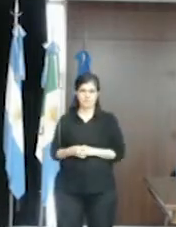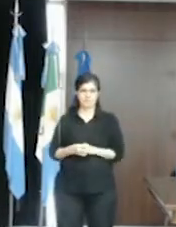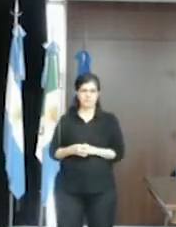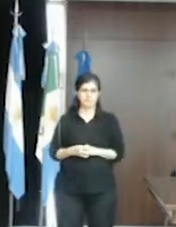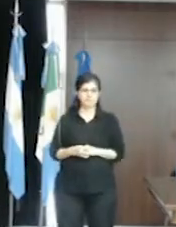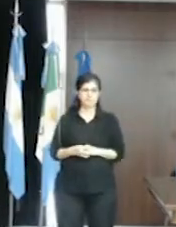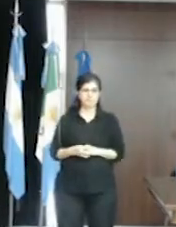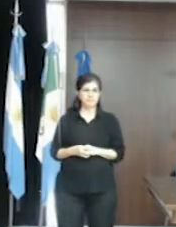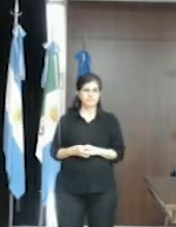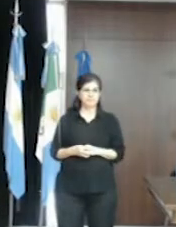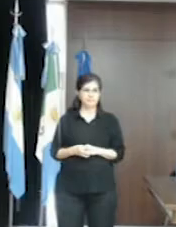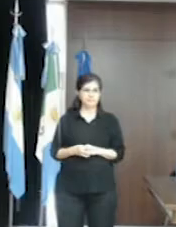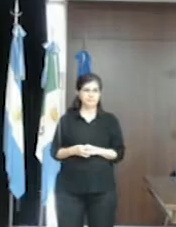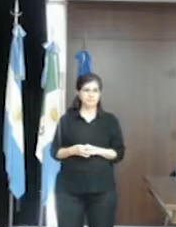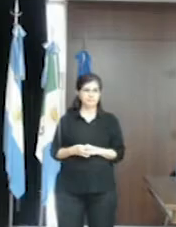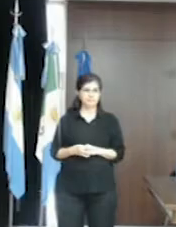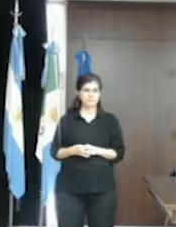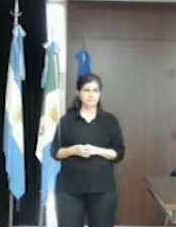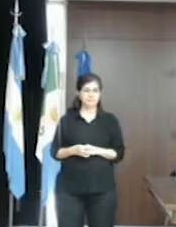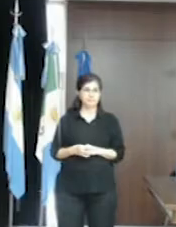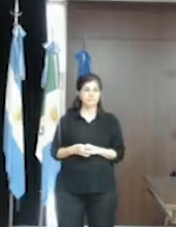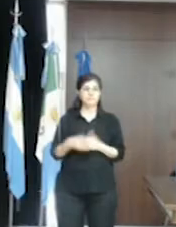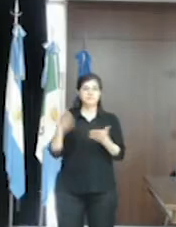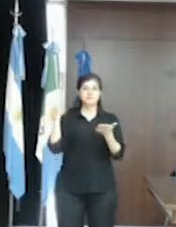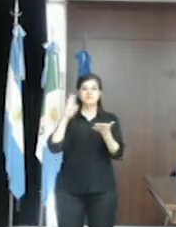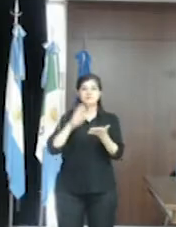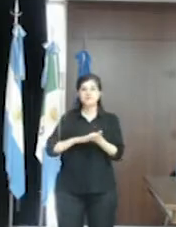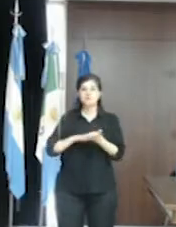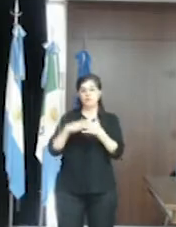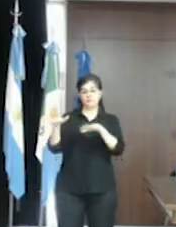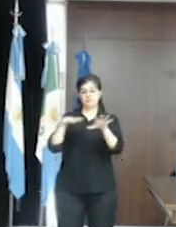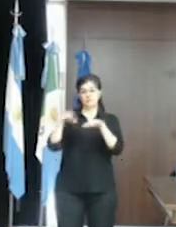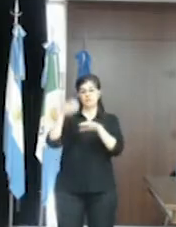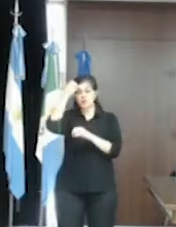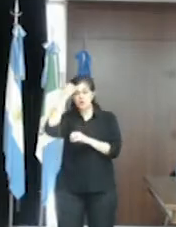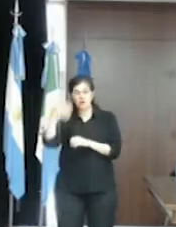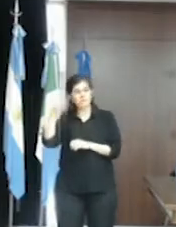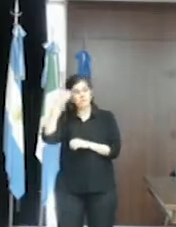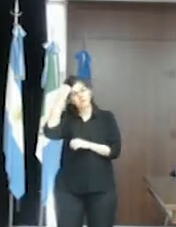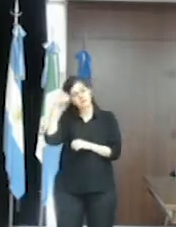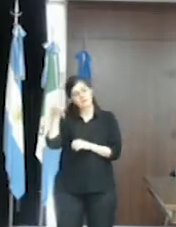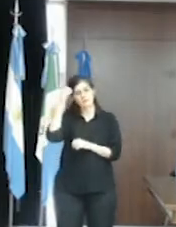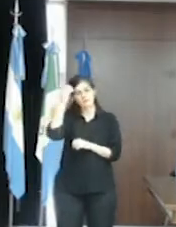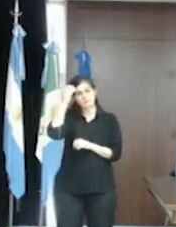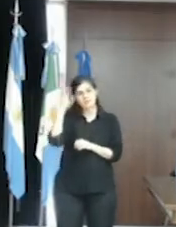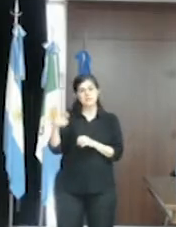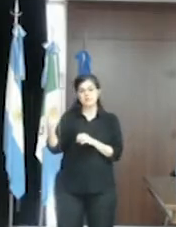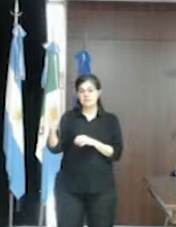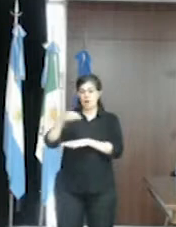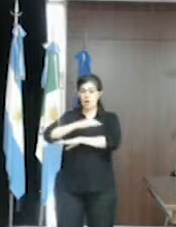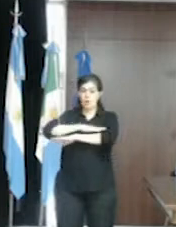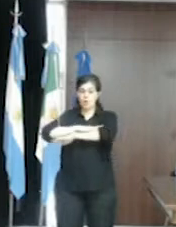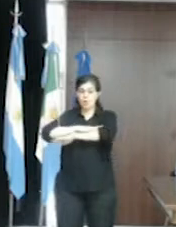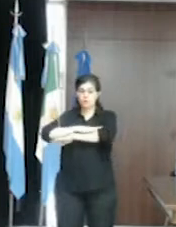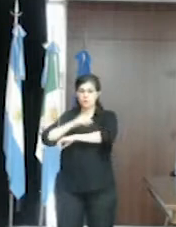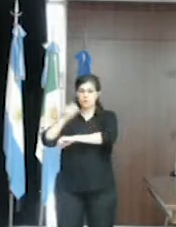El tema de olvidarse las cosas genera uno de los comportamientos conductuales que también